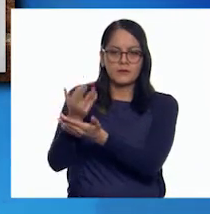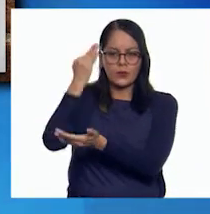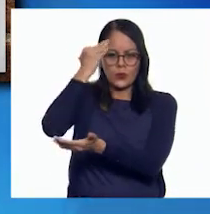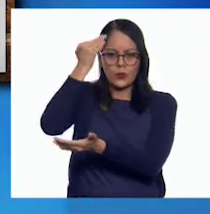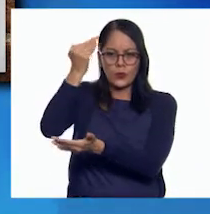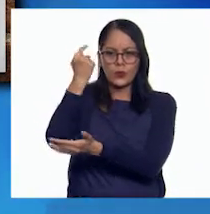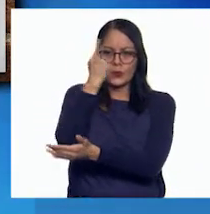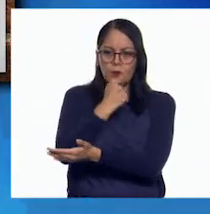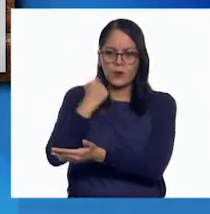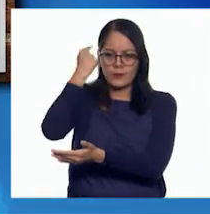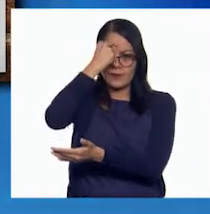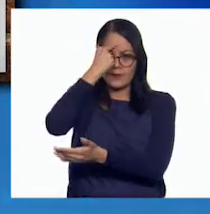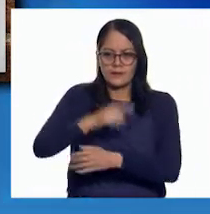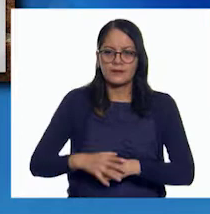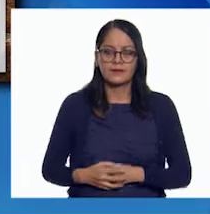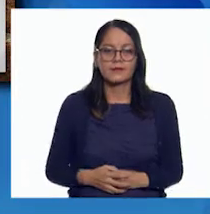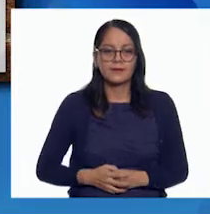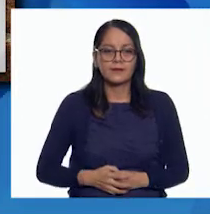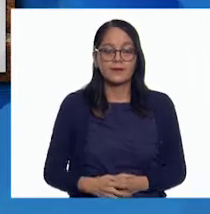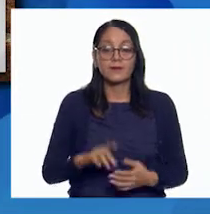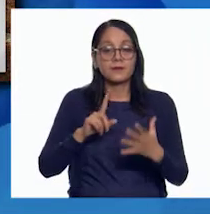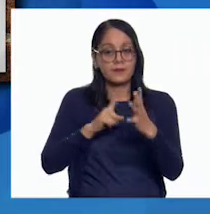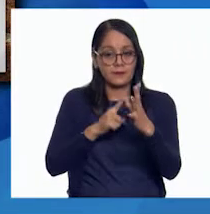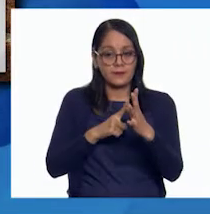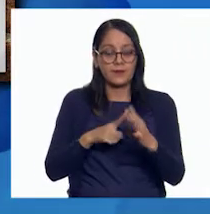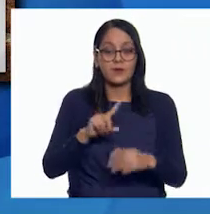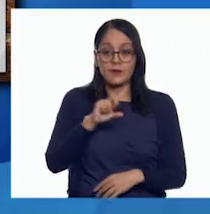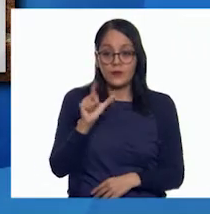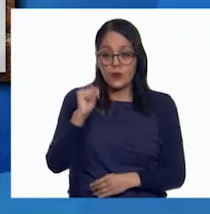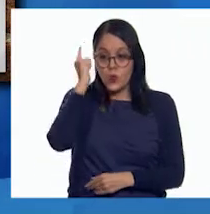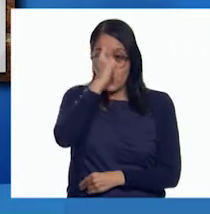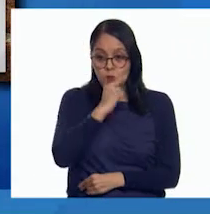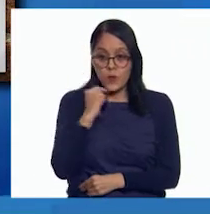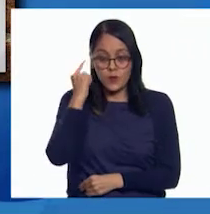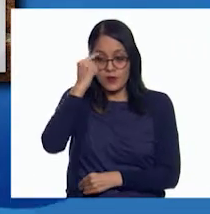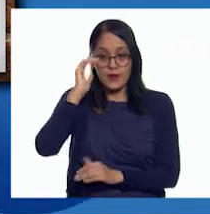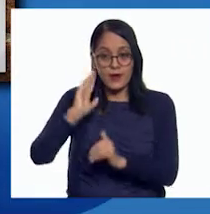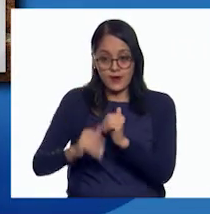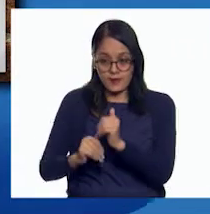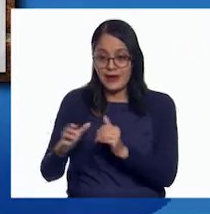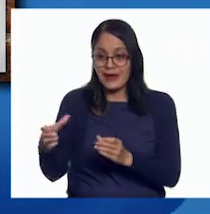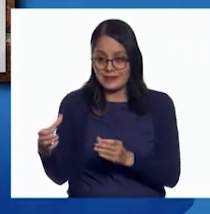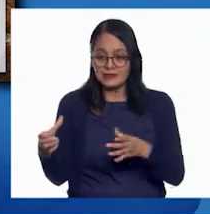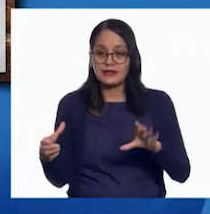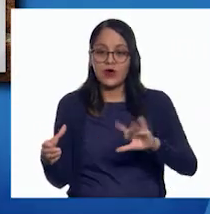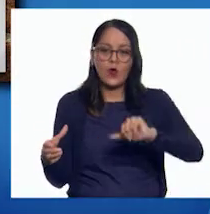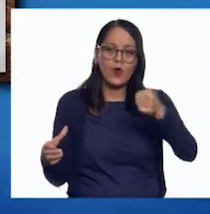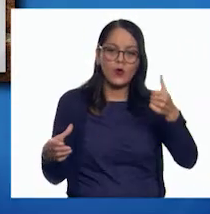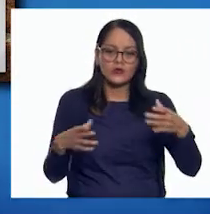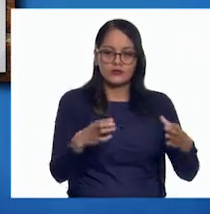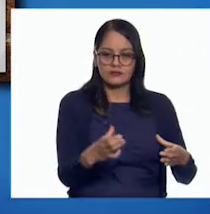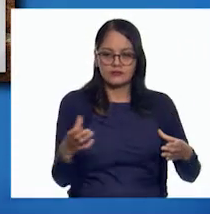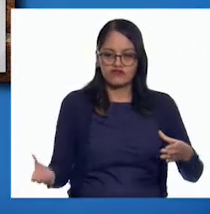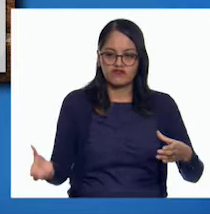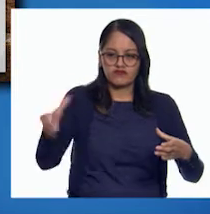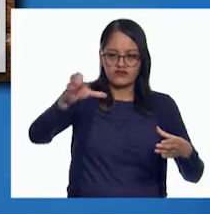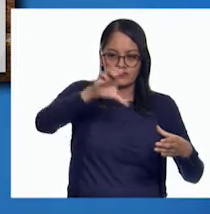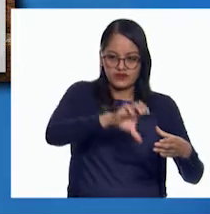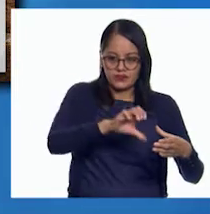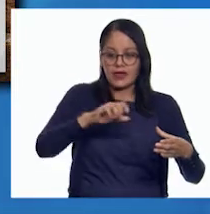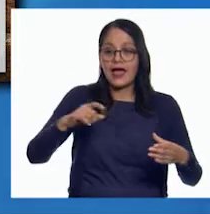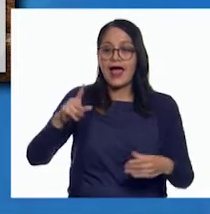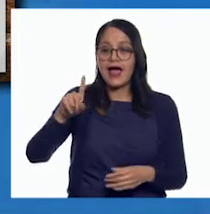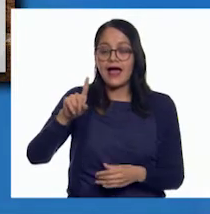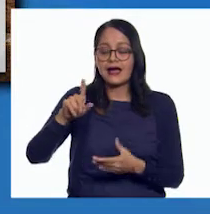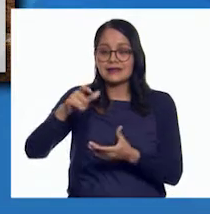hora. 5. Ya pasada la hora, vacía en otro recipiente colocando la mezcla y agrega las gotas de aceite